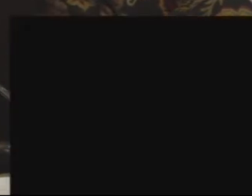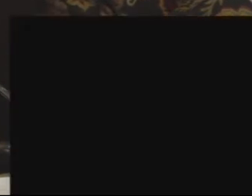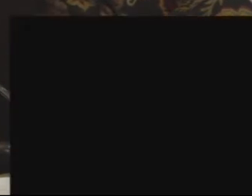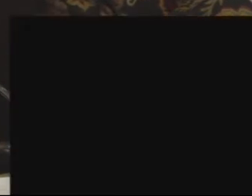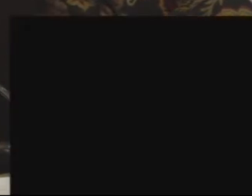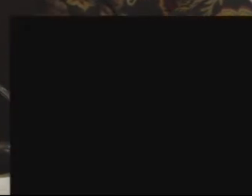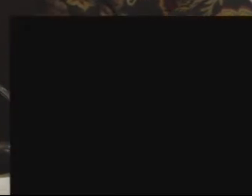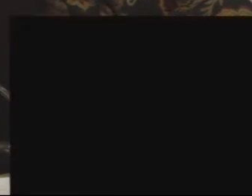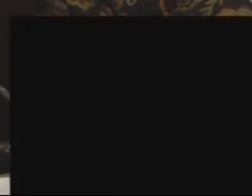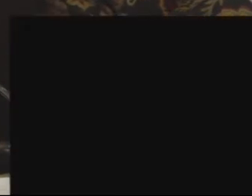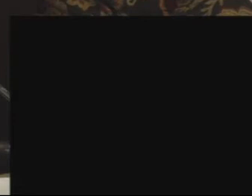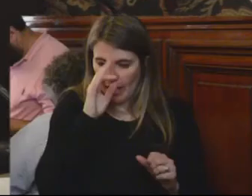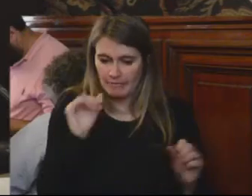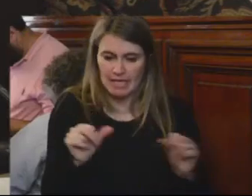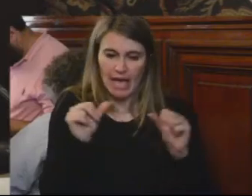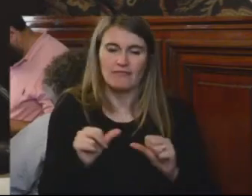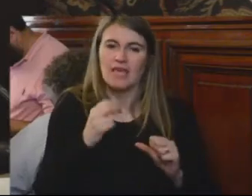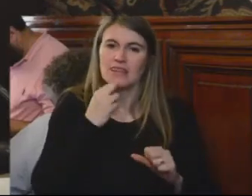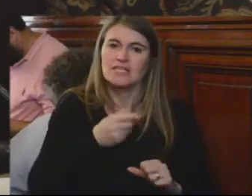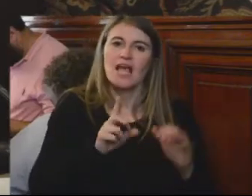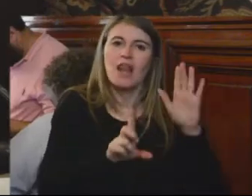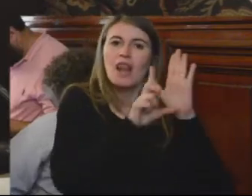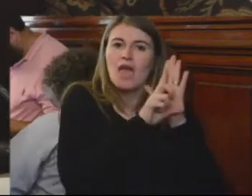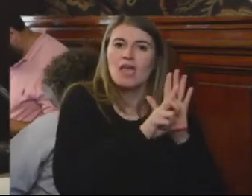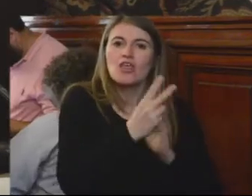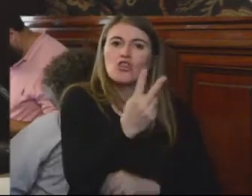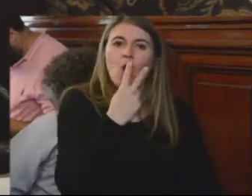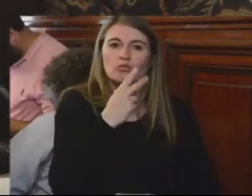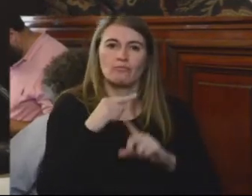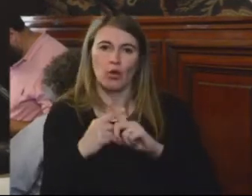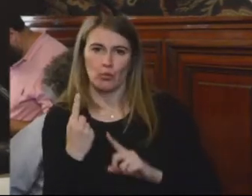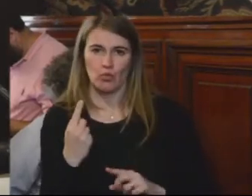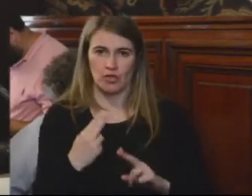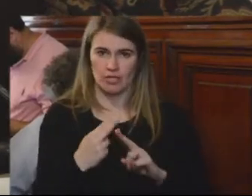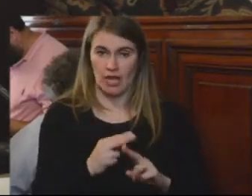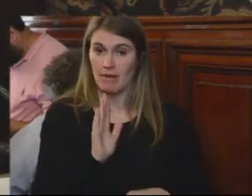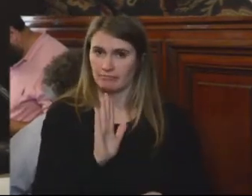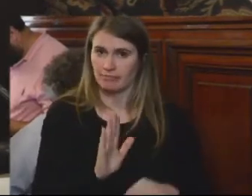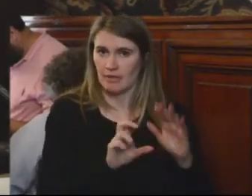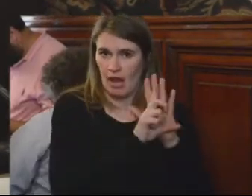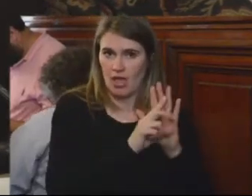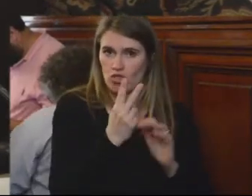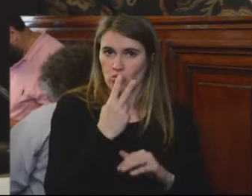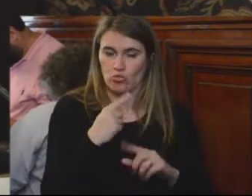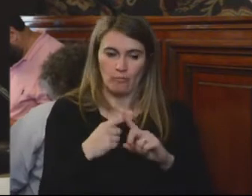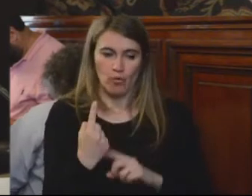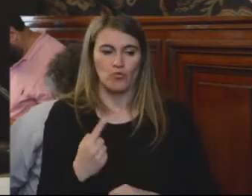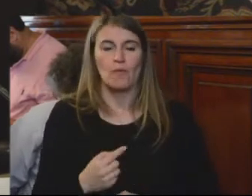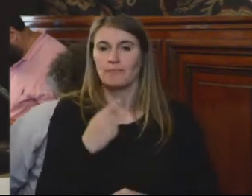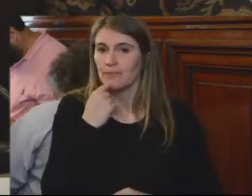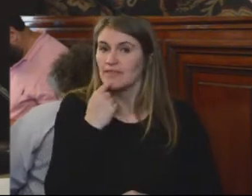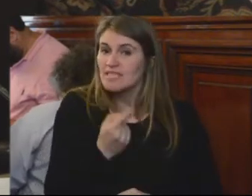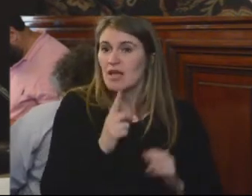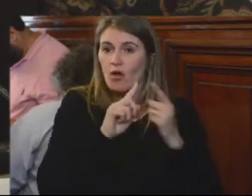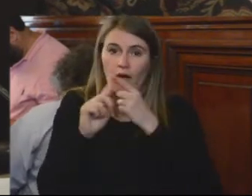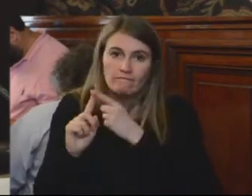de los que estamos hablando la llamada ley del dos por uno en ese fallo la corte omitió realizar el control de convencionalidad